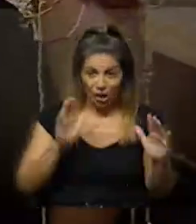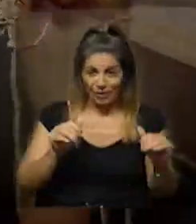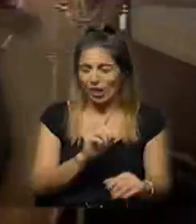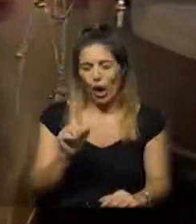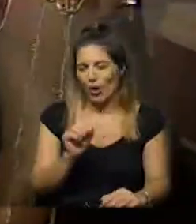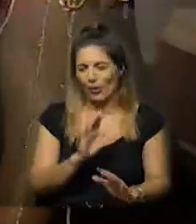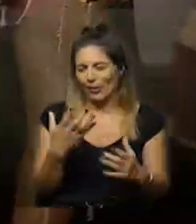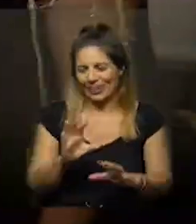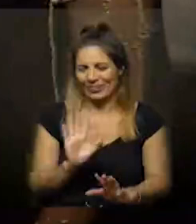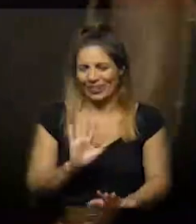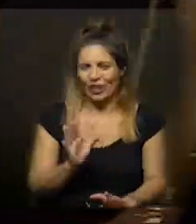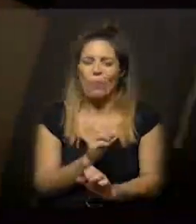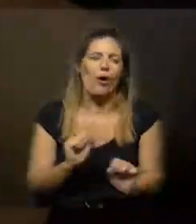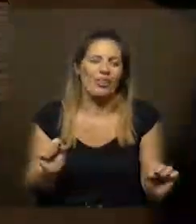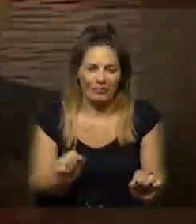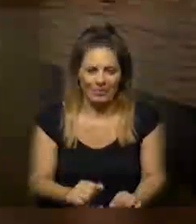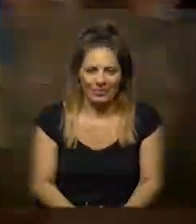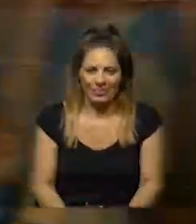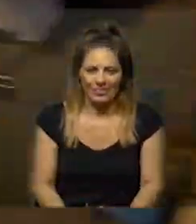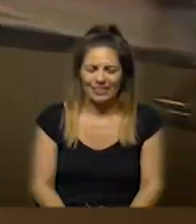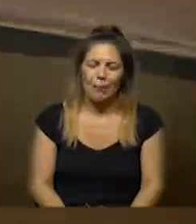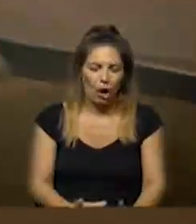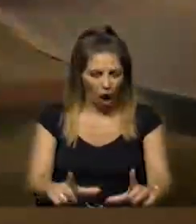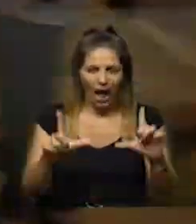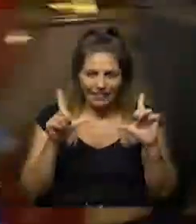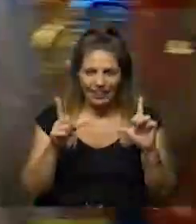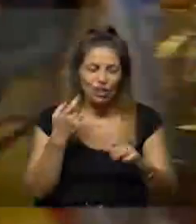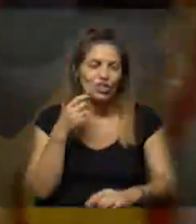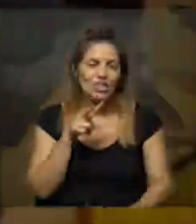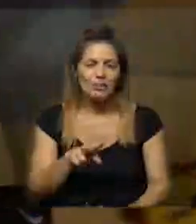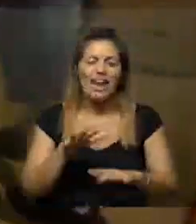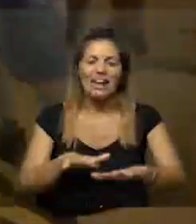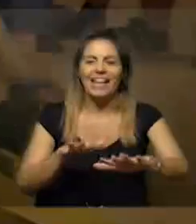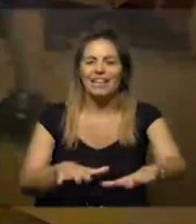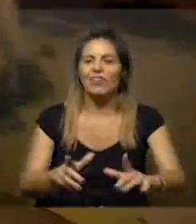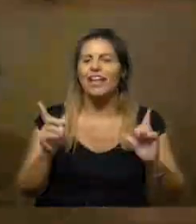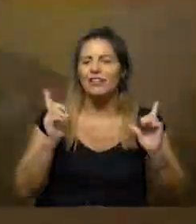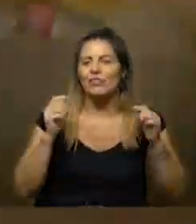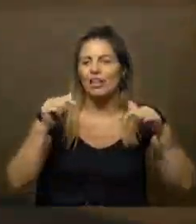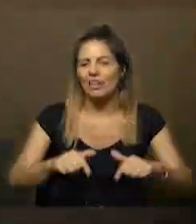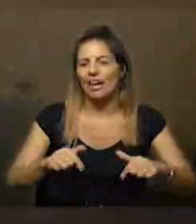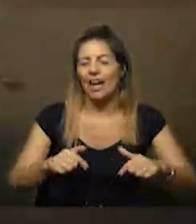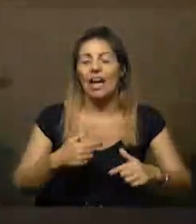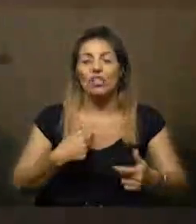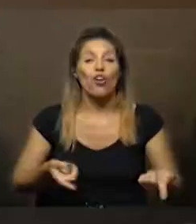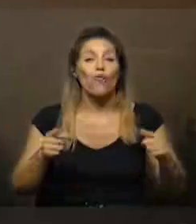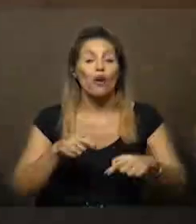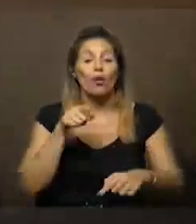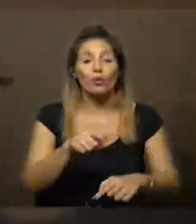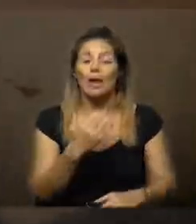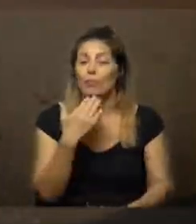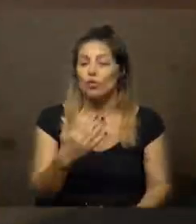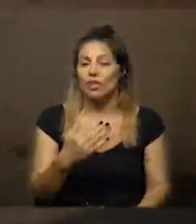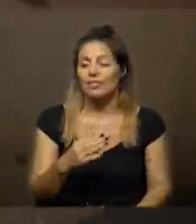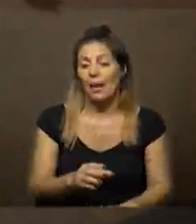del espectáculo. Perfecto. Tienen que estar atentos y mirar el desfile o disfrutarlo desde acá. Y bueno, yo vuelvo a piso. Muchas gracias y el